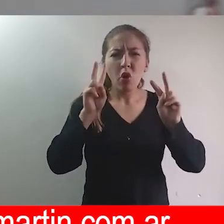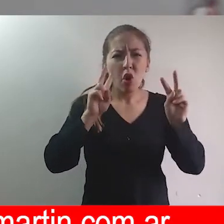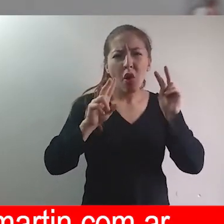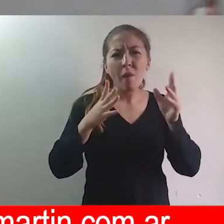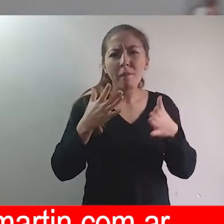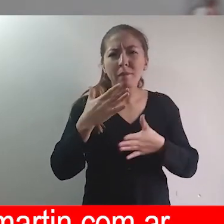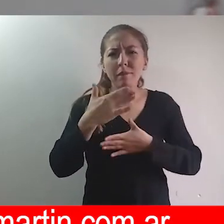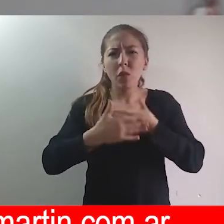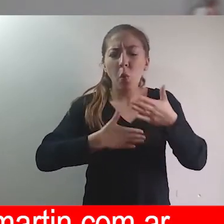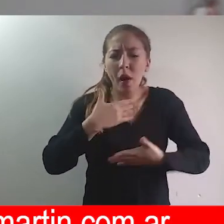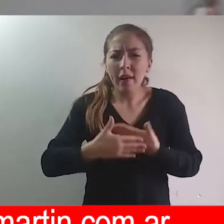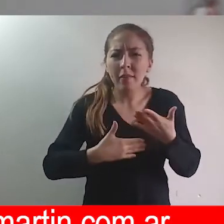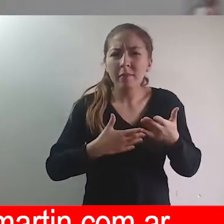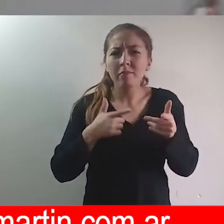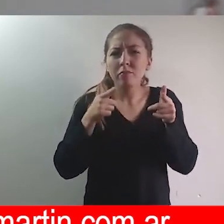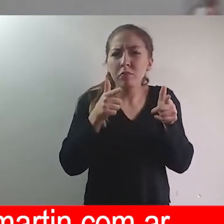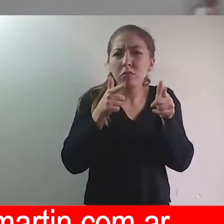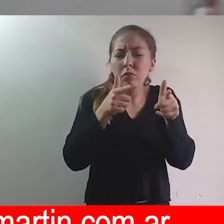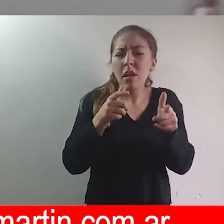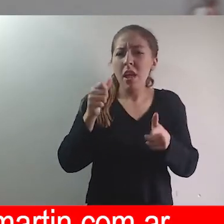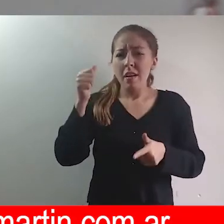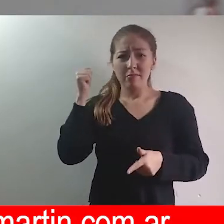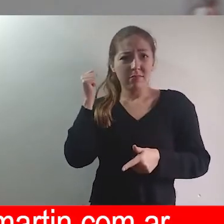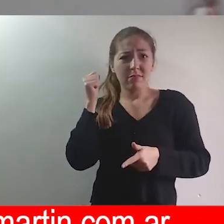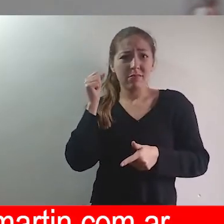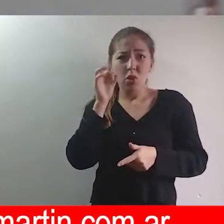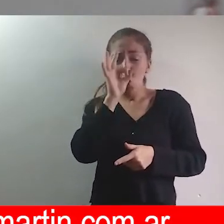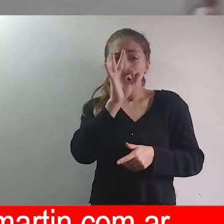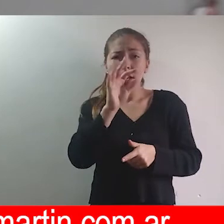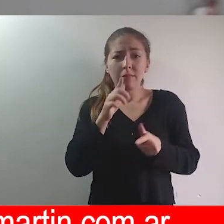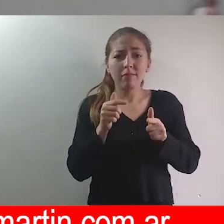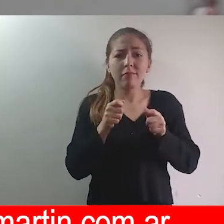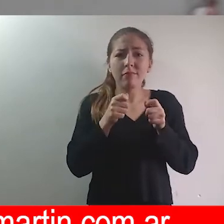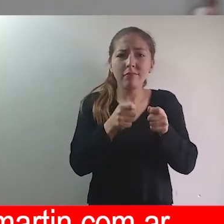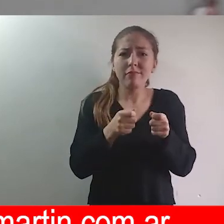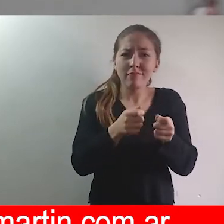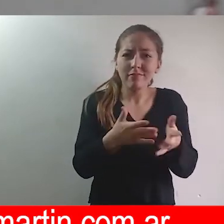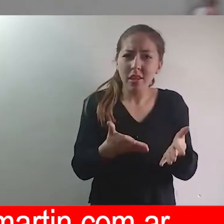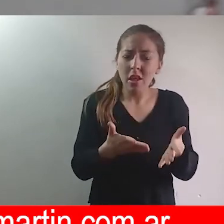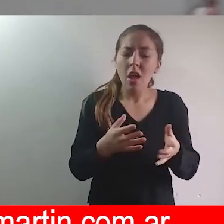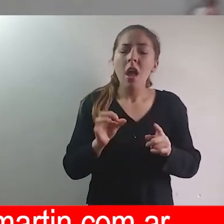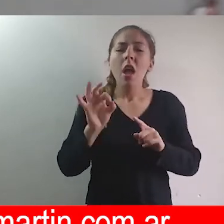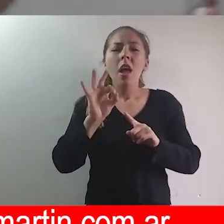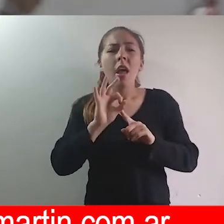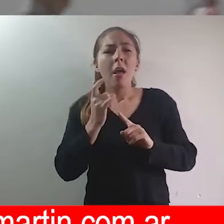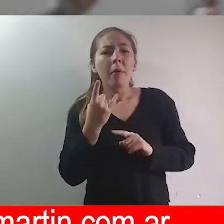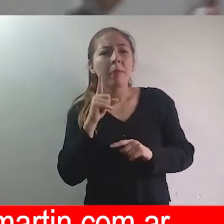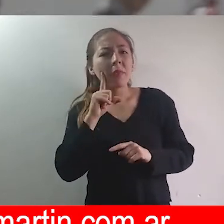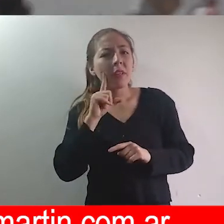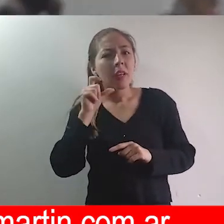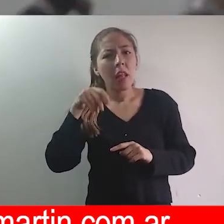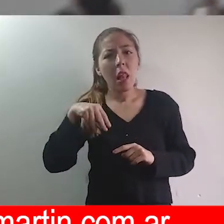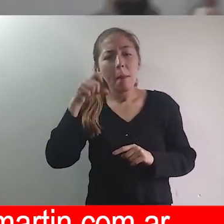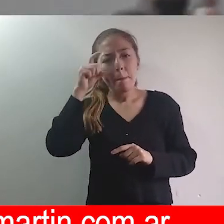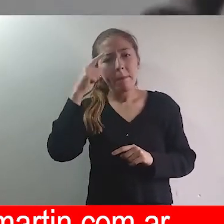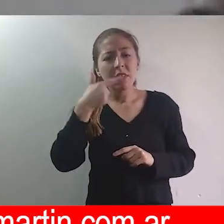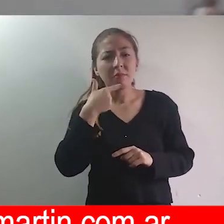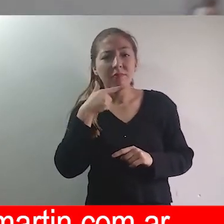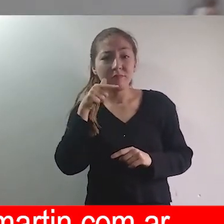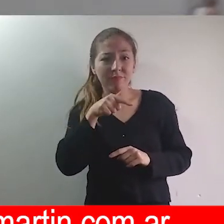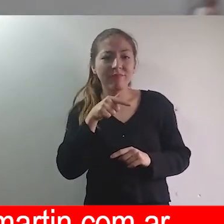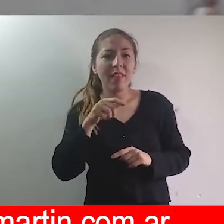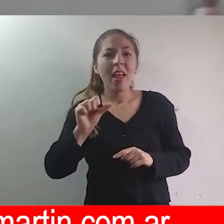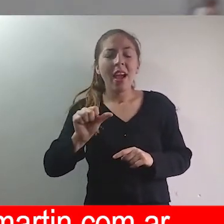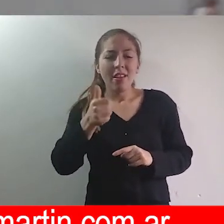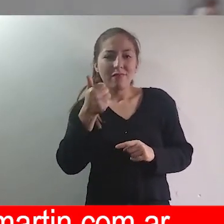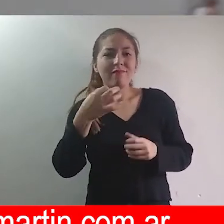el tiempo lo buscó, todo el tiempo fue protagonista, no se metió atrás nunca, lo salimos a buscar y bueno, hoy Quilmes